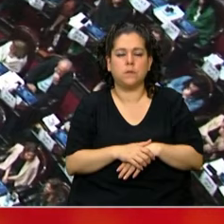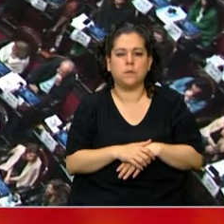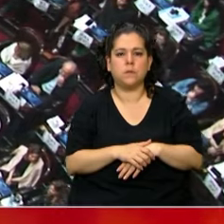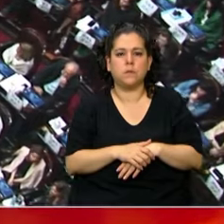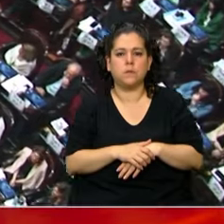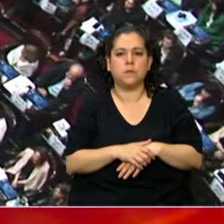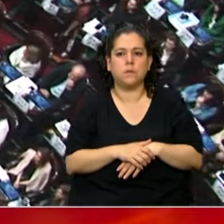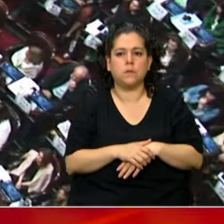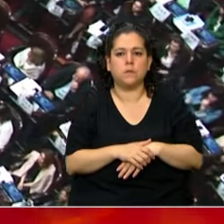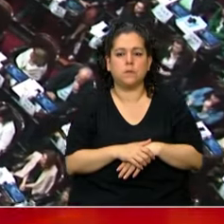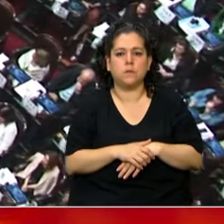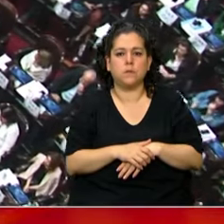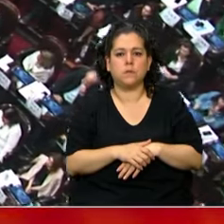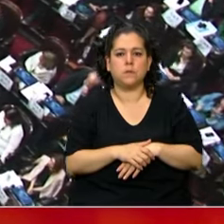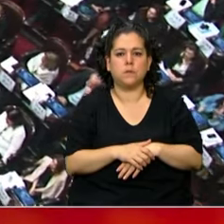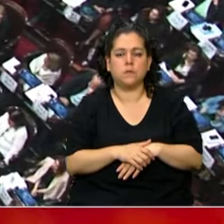votación